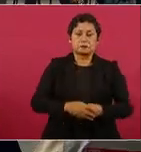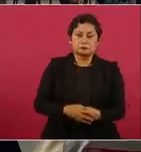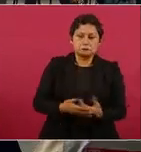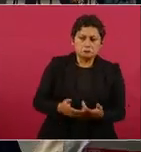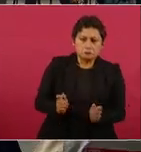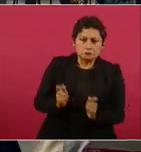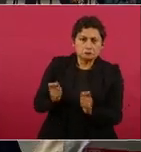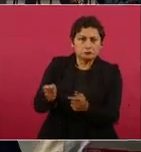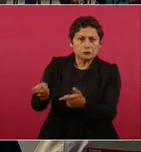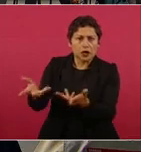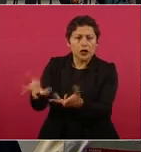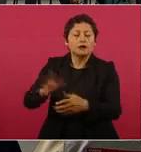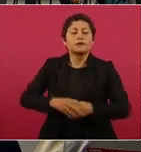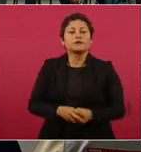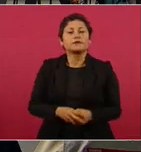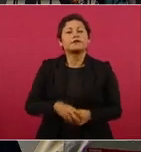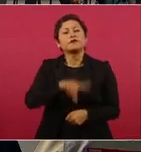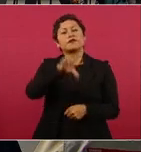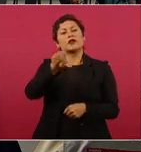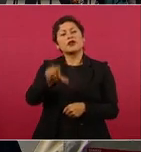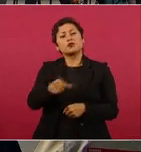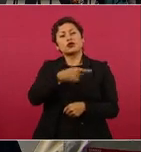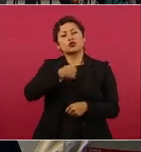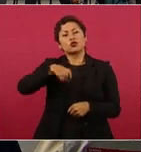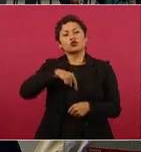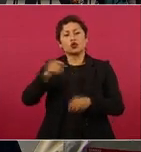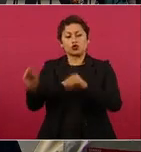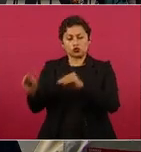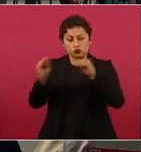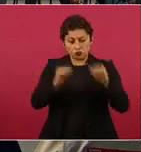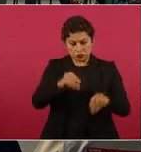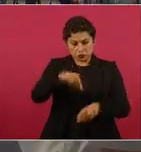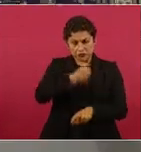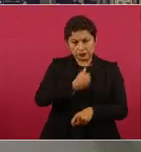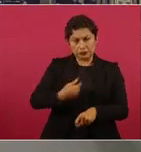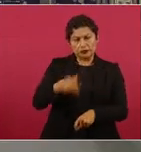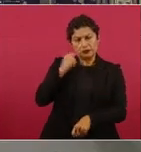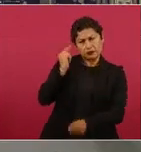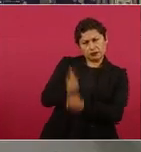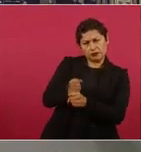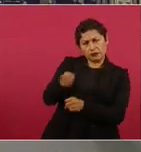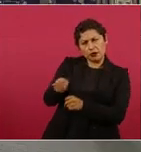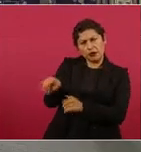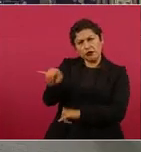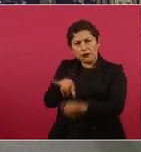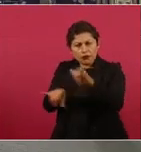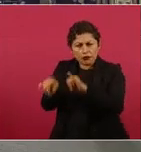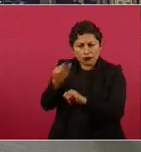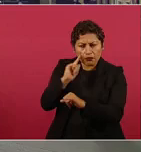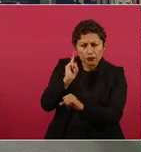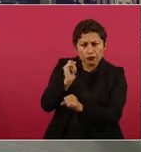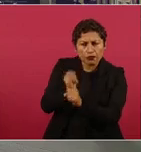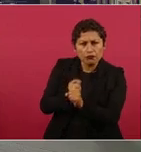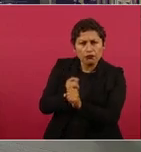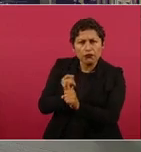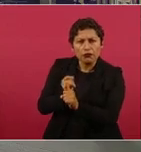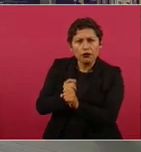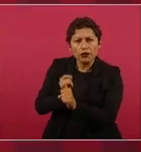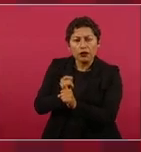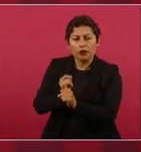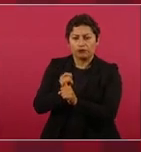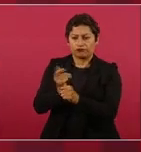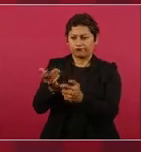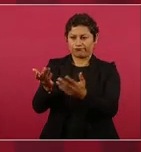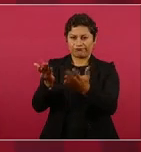cuando empezamos a investigar sobre la calidad del desempeño de este laboratorio, pudimos documentar que no había claridad sobre